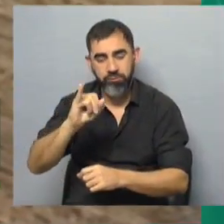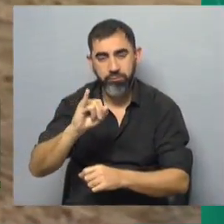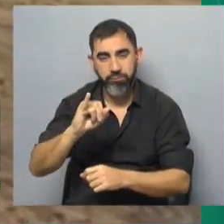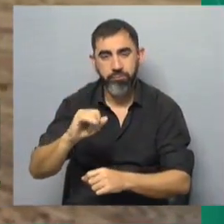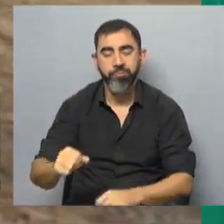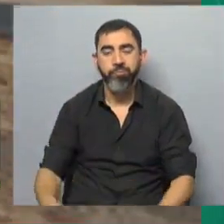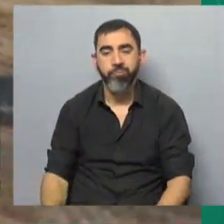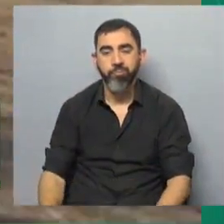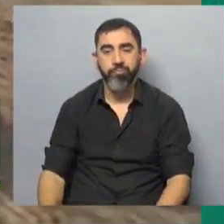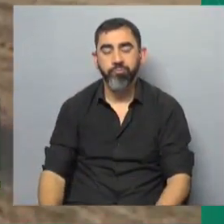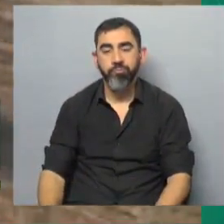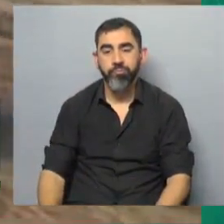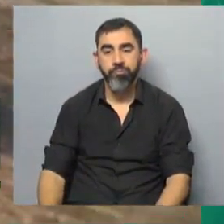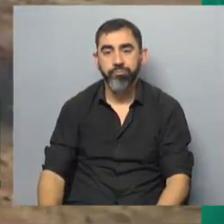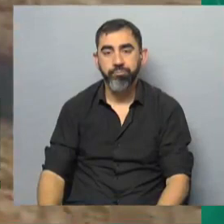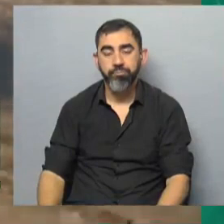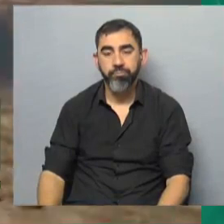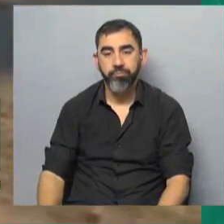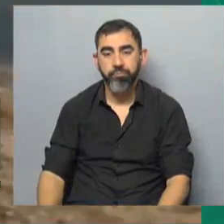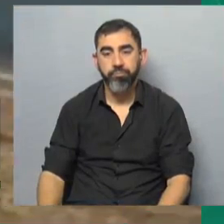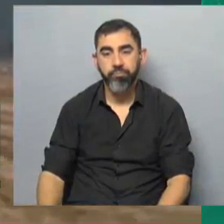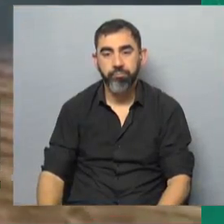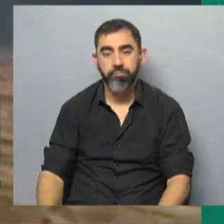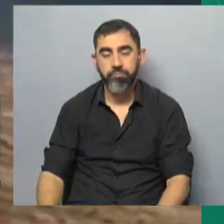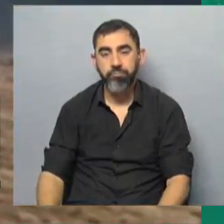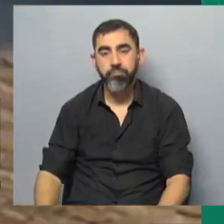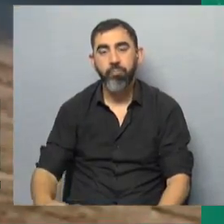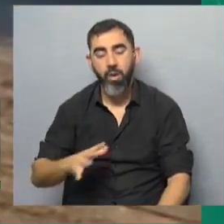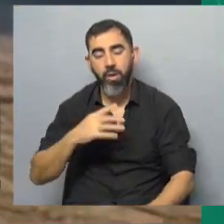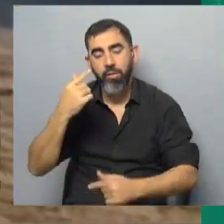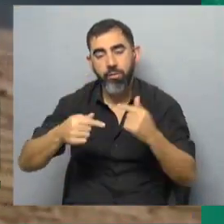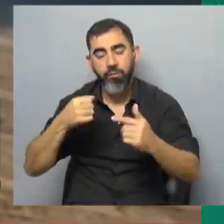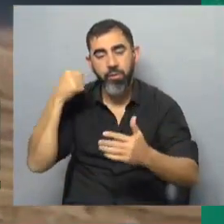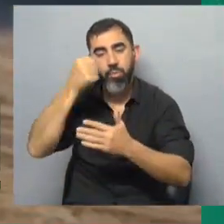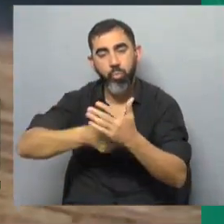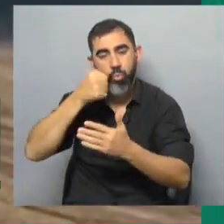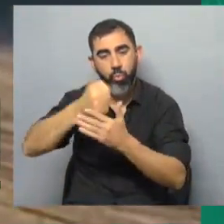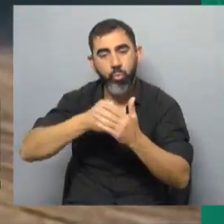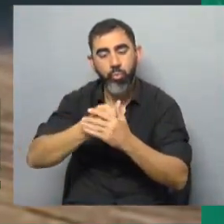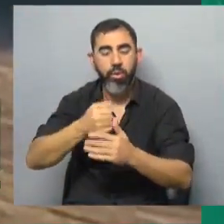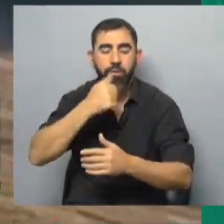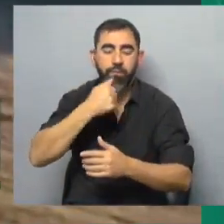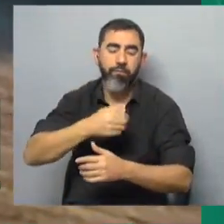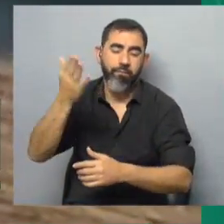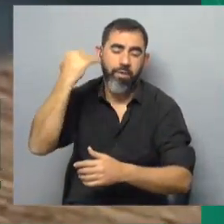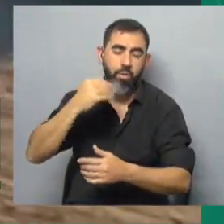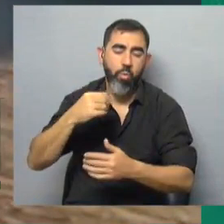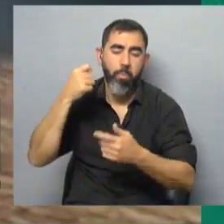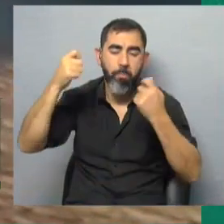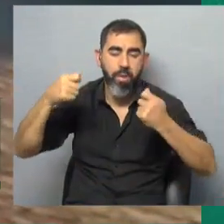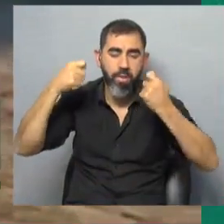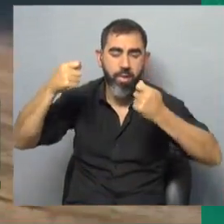es una... Hemos heredado los distintos métodos de lucha que hemos heredado de nuestros viejos militantes de la industria frigorífica, porque el